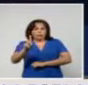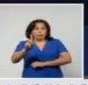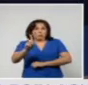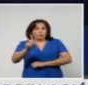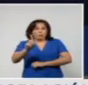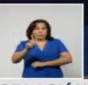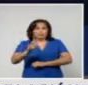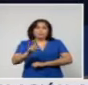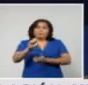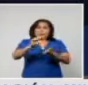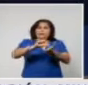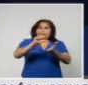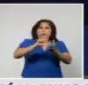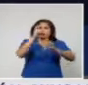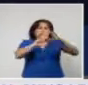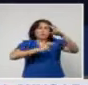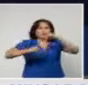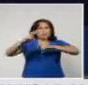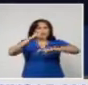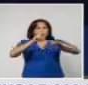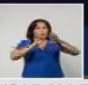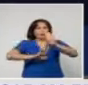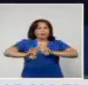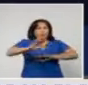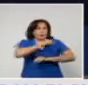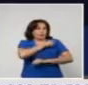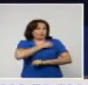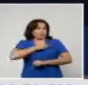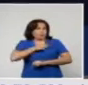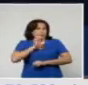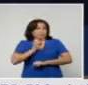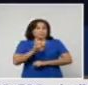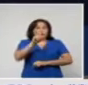Centro de Investigaciones de la Defensa Civil